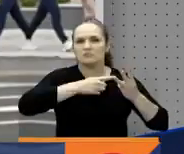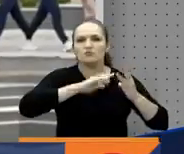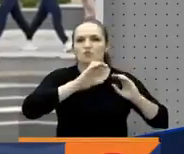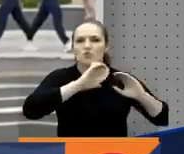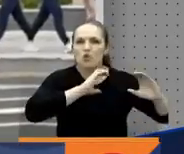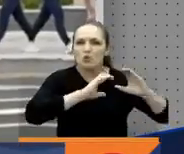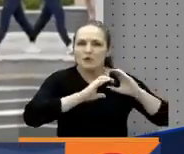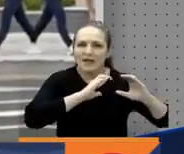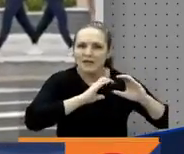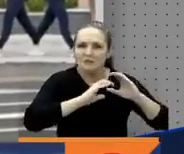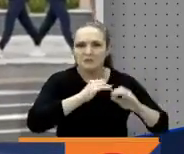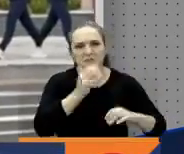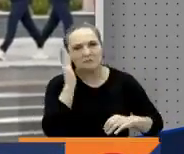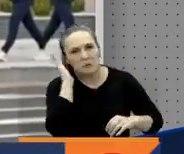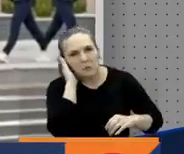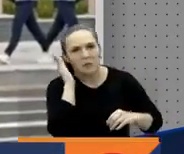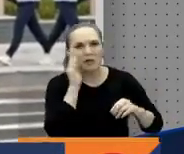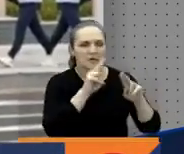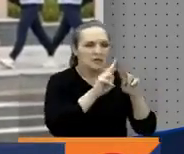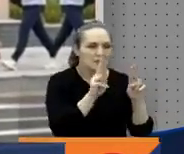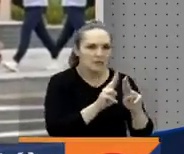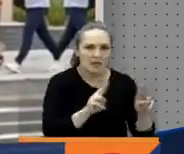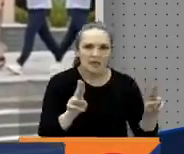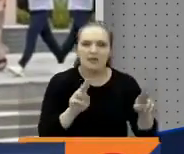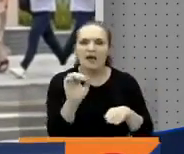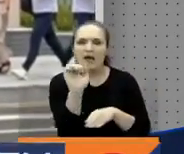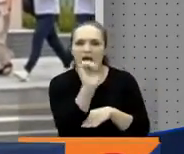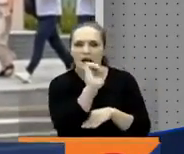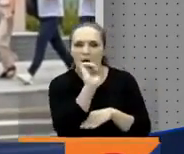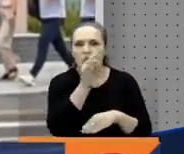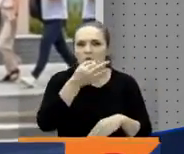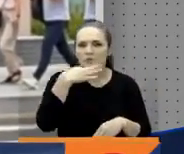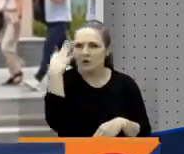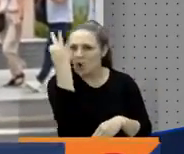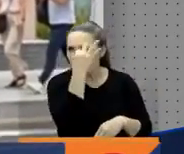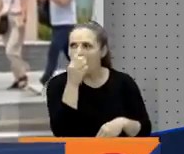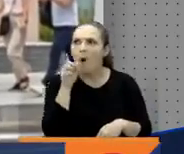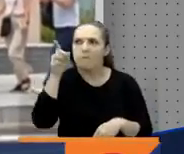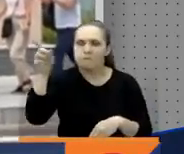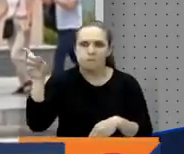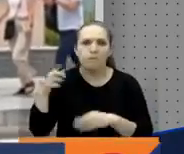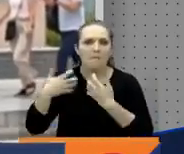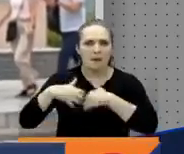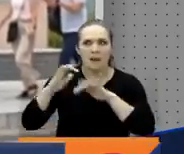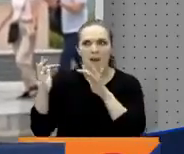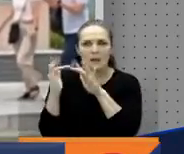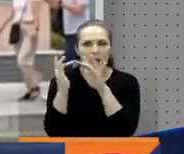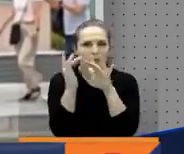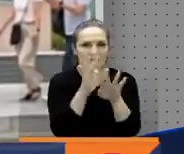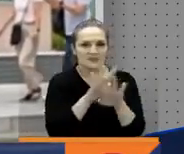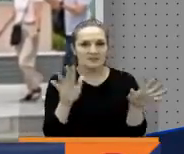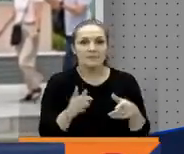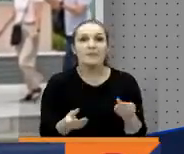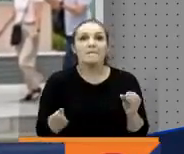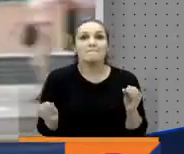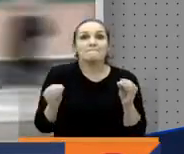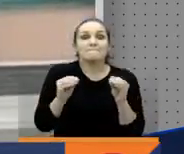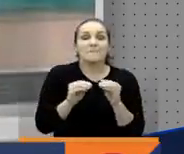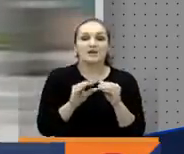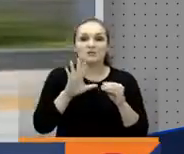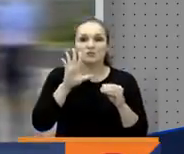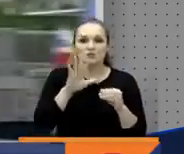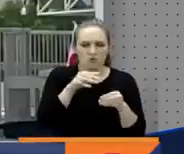industrias farmacéuticas autopartes y cosméticas y dentro de él de producción de vacunas vamos a estar trabajando